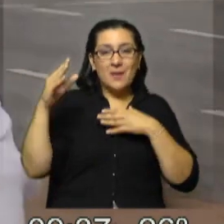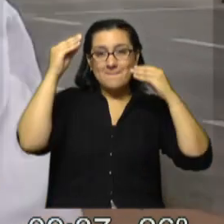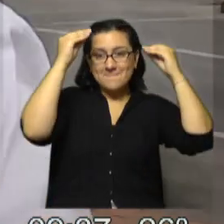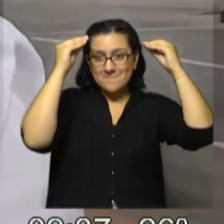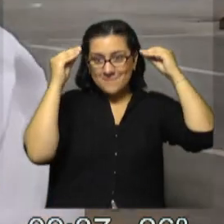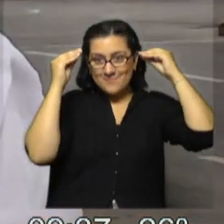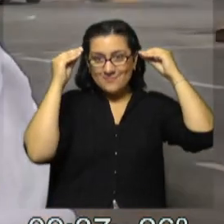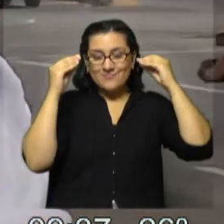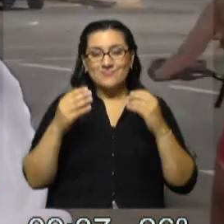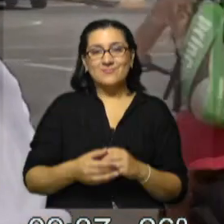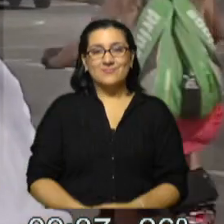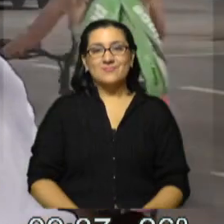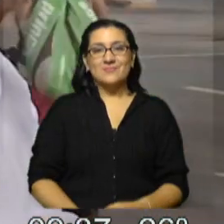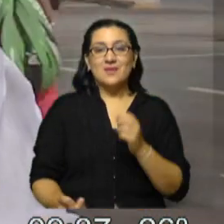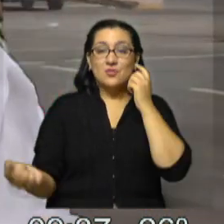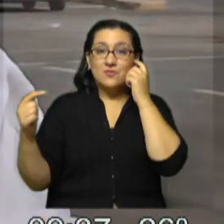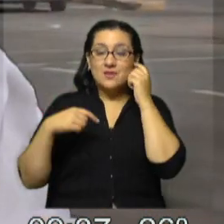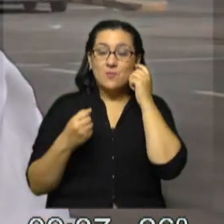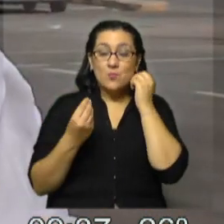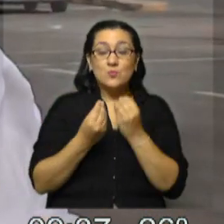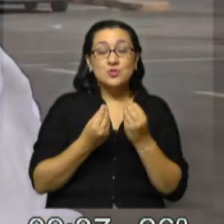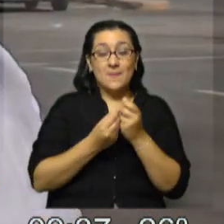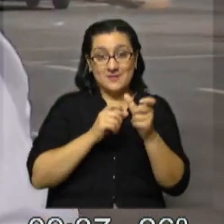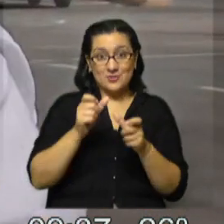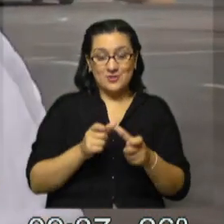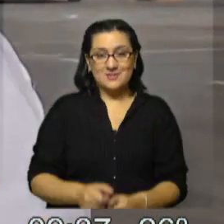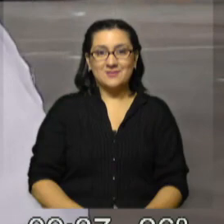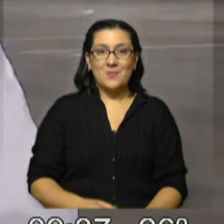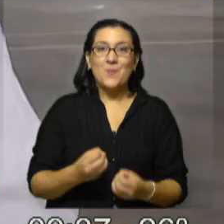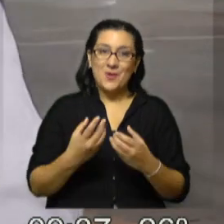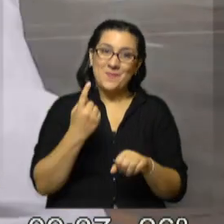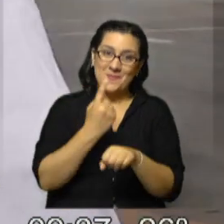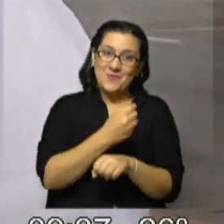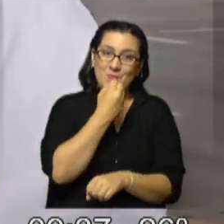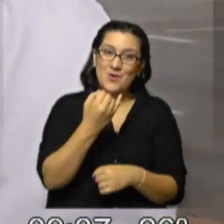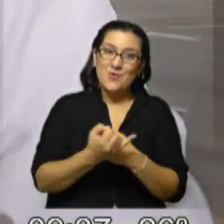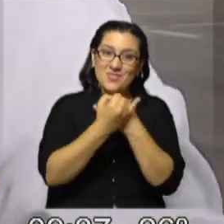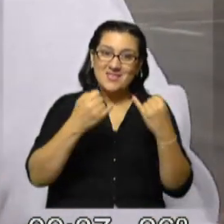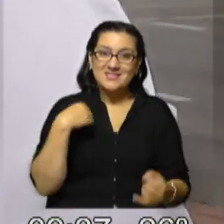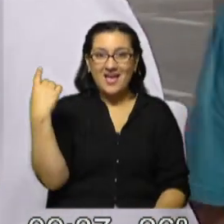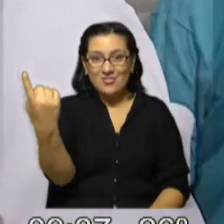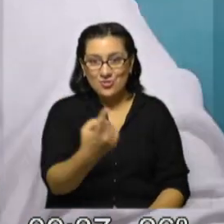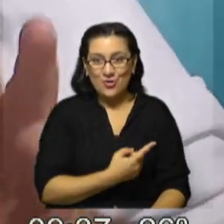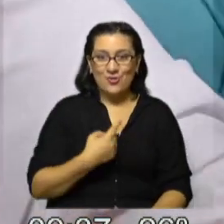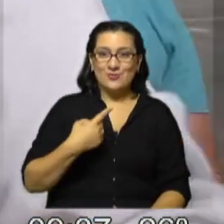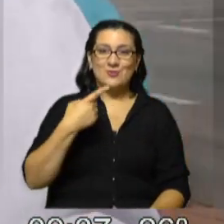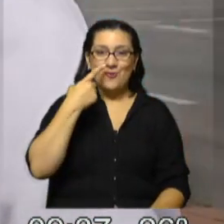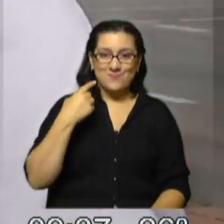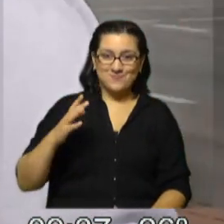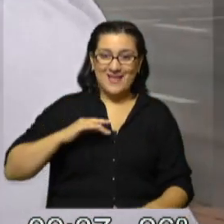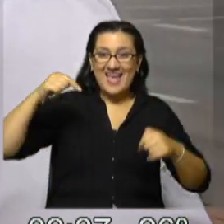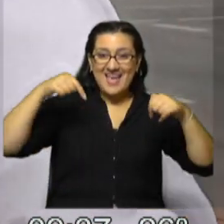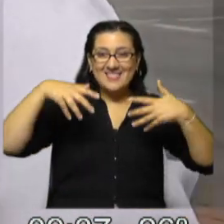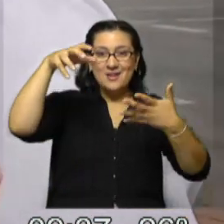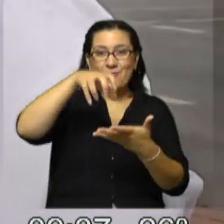y donde se congrega un gran número de personas también. Bueno, primero buenos días a todos y a todas. Este lugar